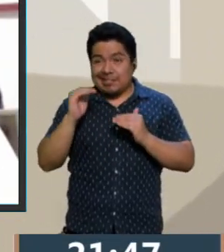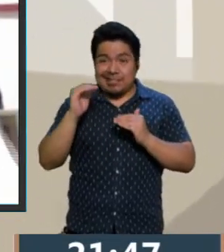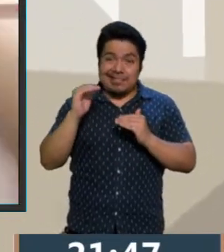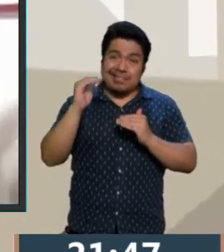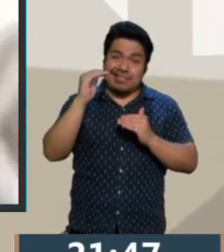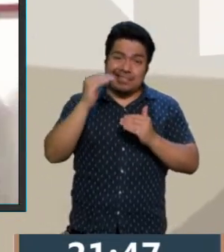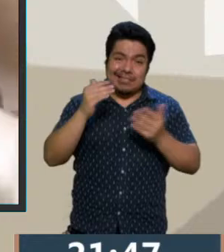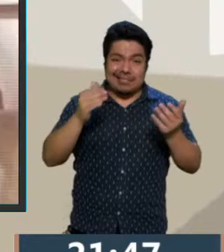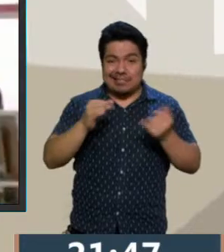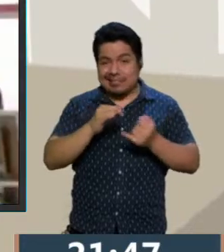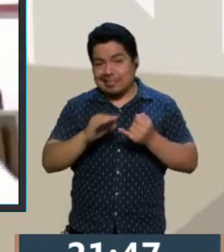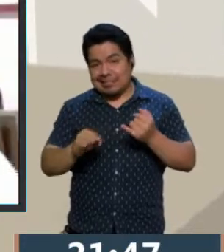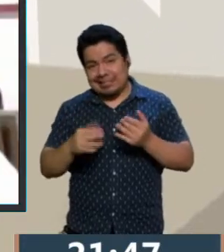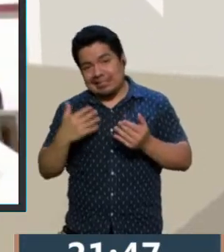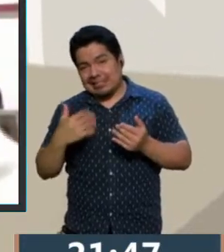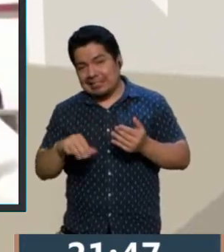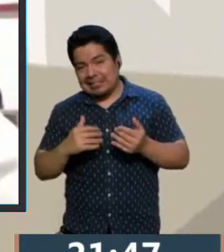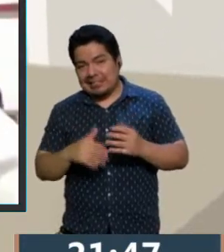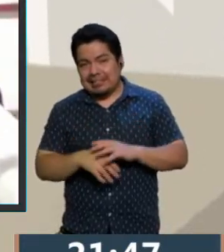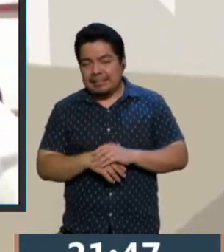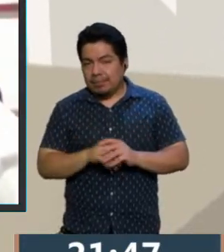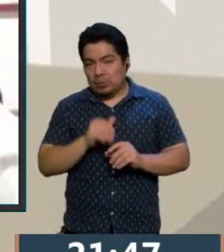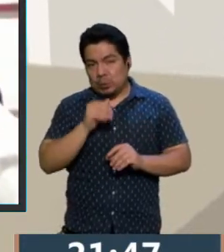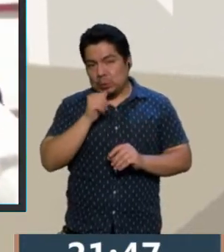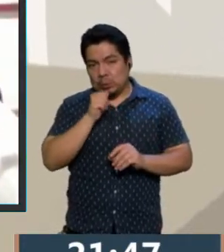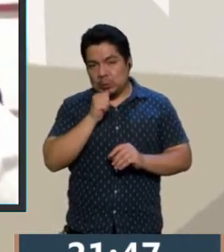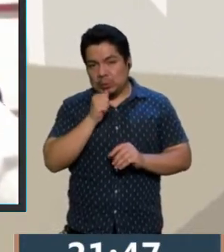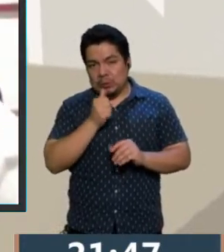último momento, una vez condominizado un inmueble,